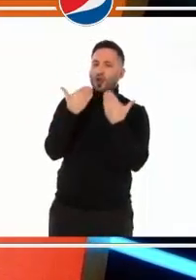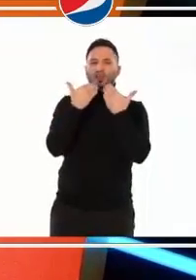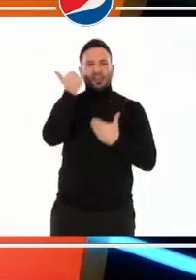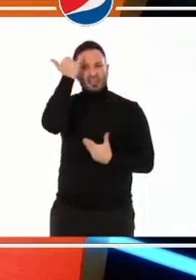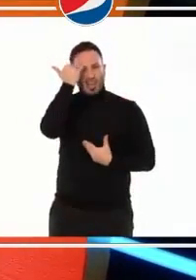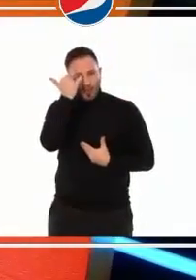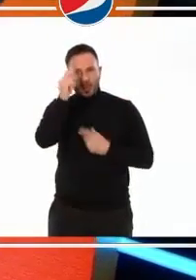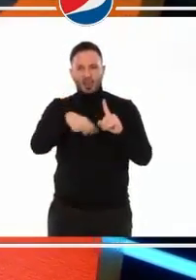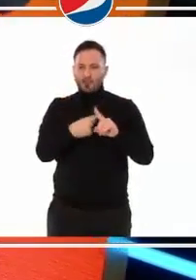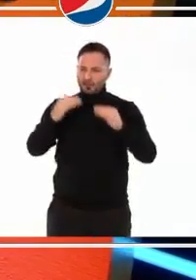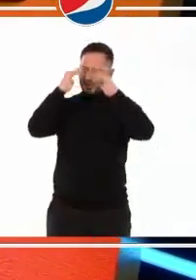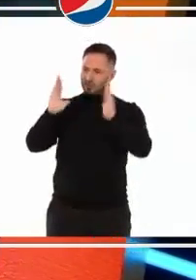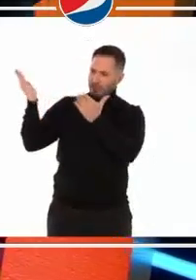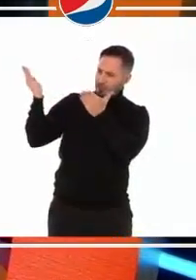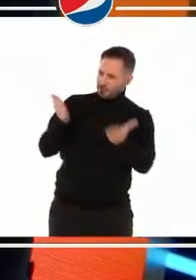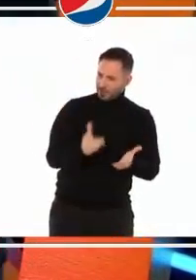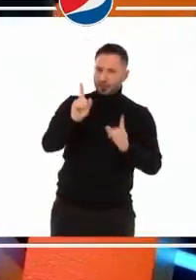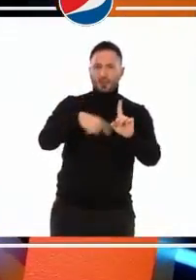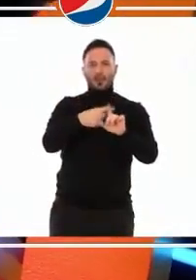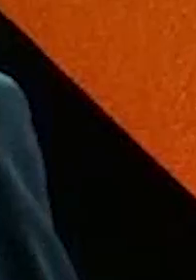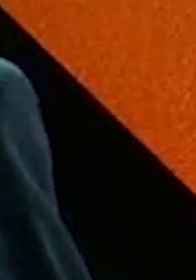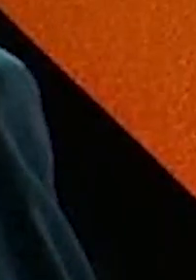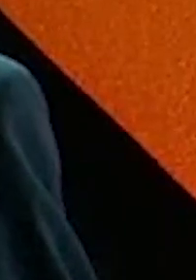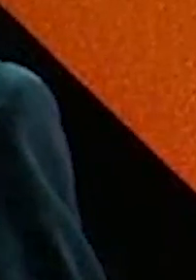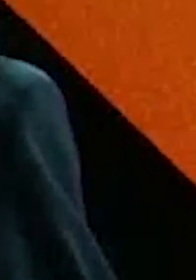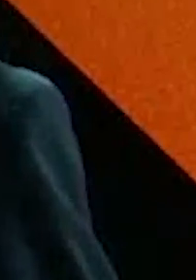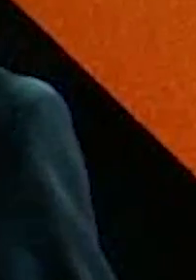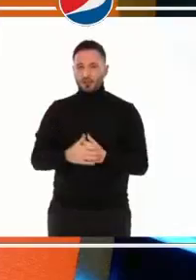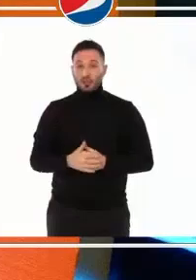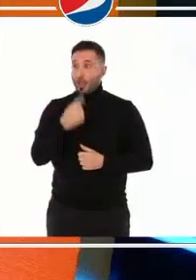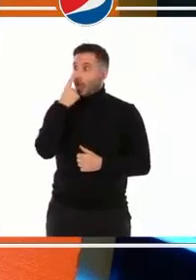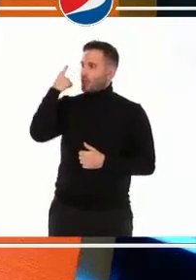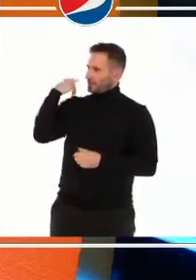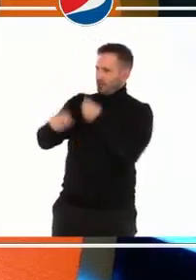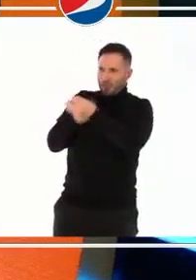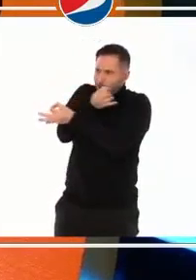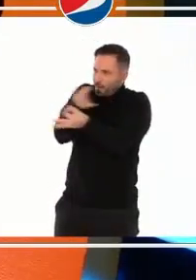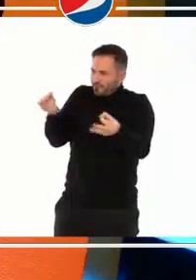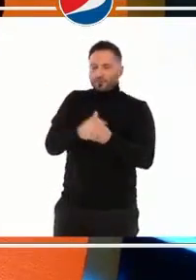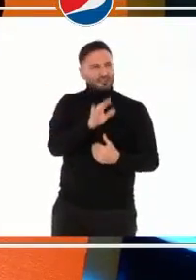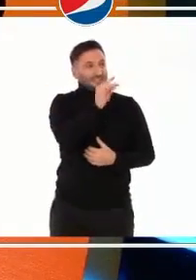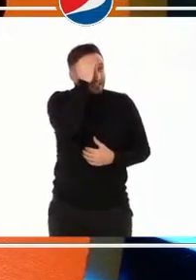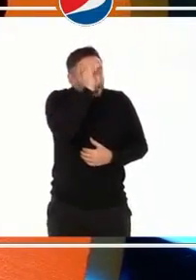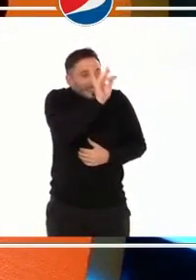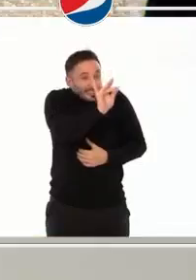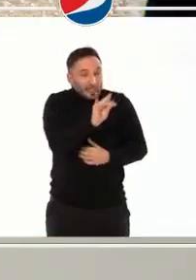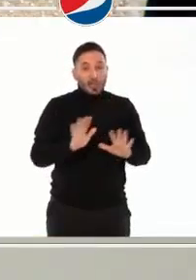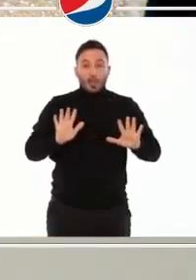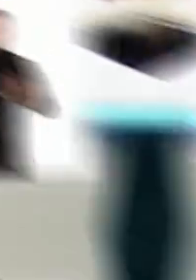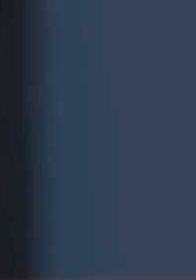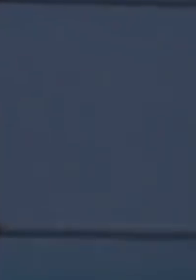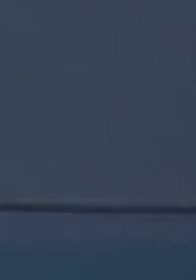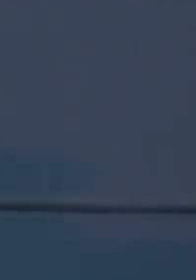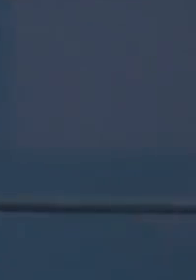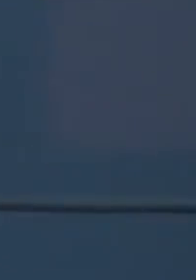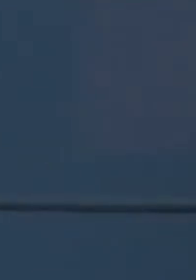nos ha invitado a su casa, a su canal y a sus campanadas, un año más. Oye, el año pasado lo hiciste muy bien, ¿tú? Sí, yo creo que perfecto. Sí. Pero Ramón, ¿por qué dijiste